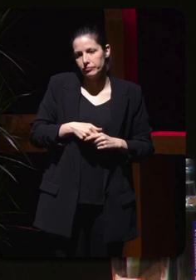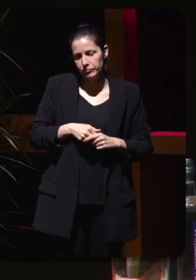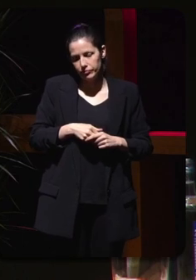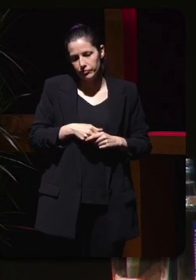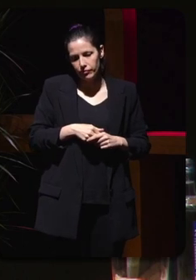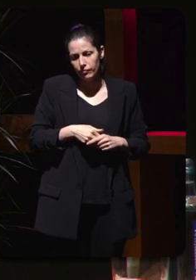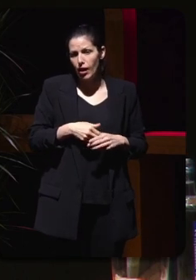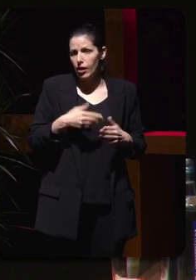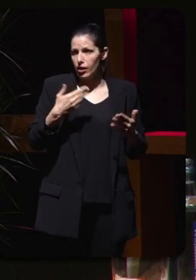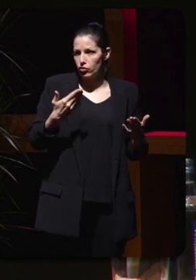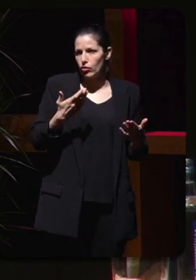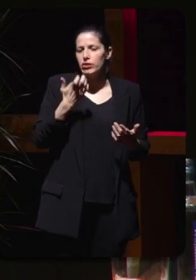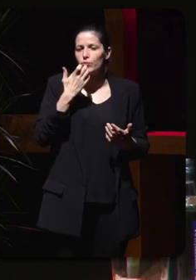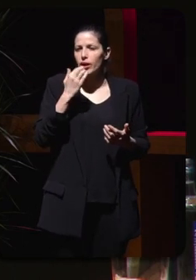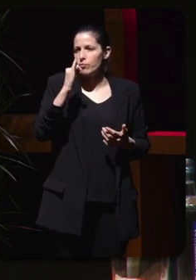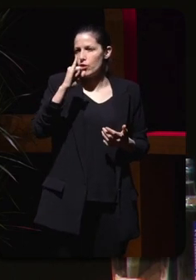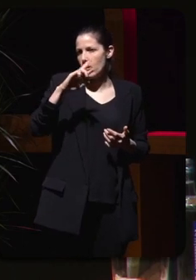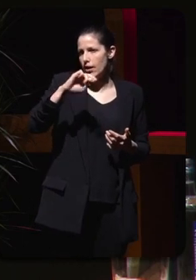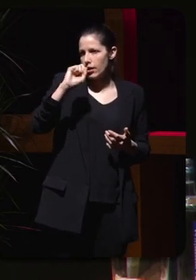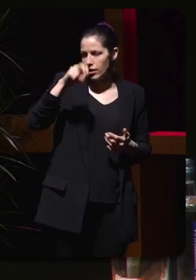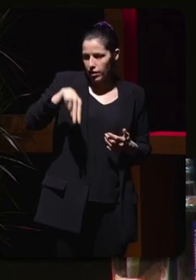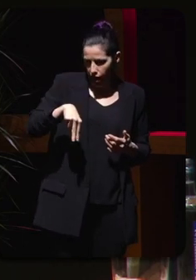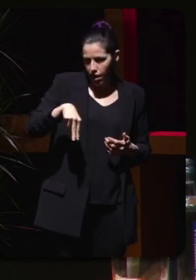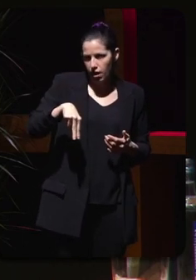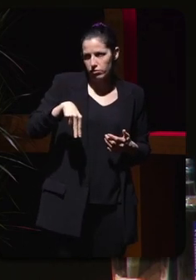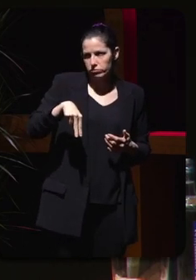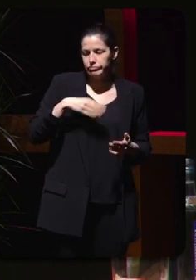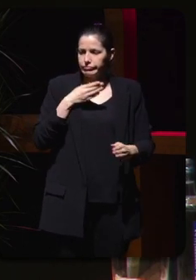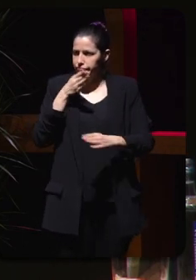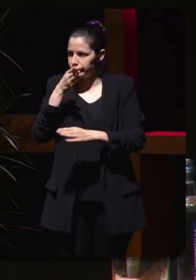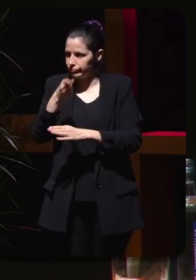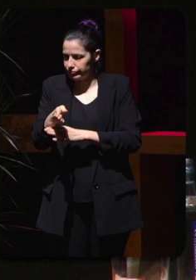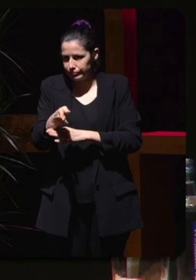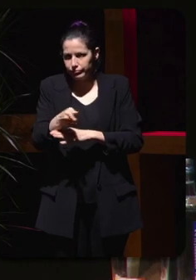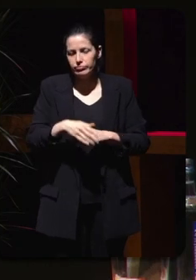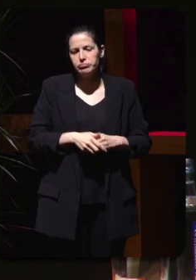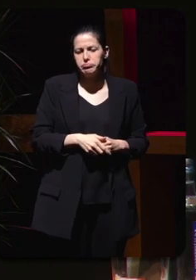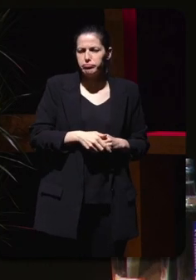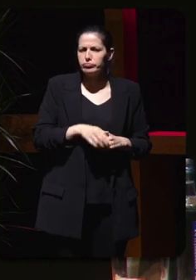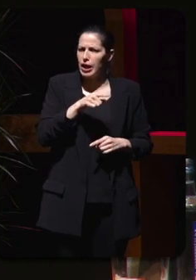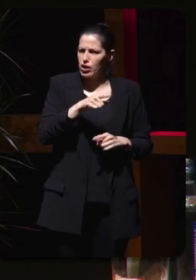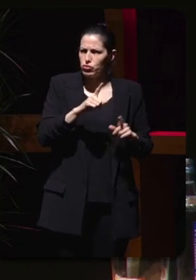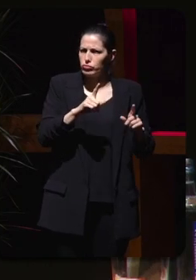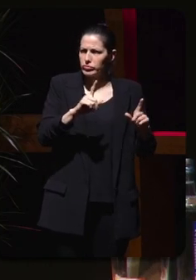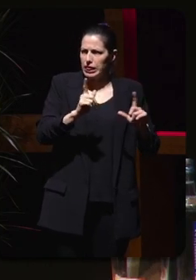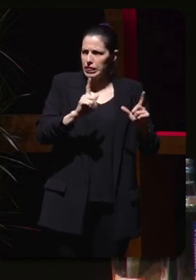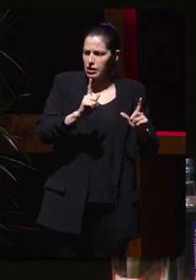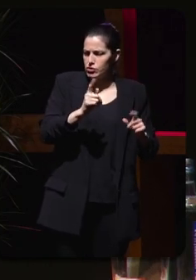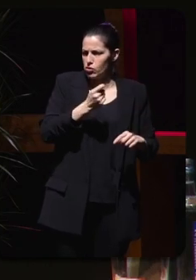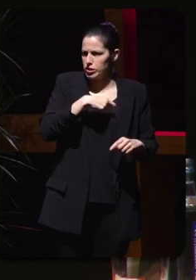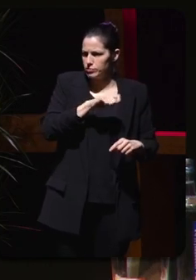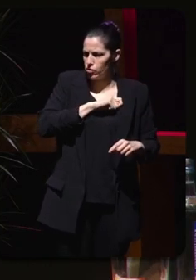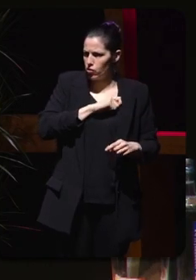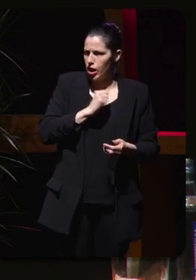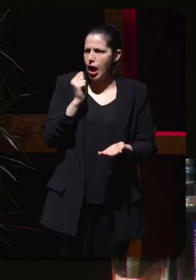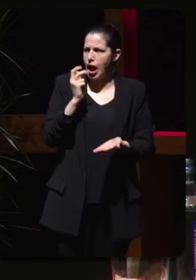el mandarme a Irán poco después de que llegara Jomeini, ¿no? Bueno, pues ahí fue una apuesta de Televisión Española, vamos, del